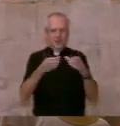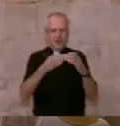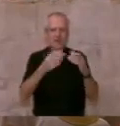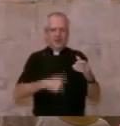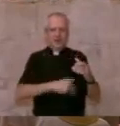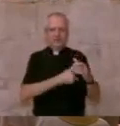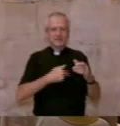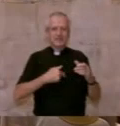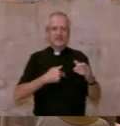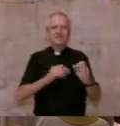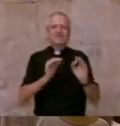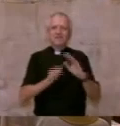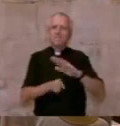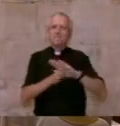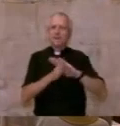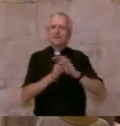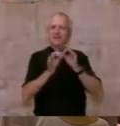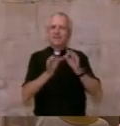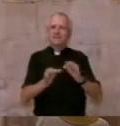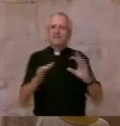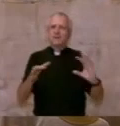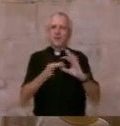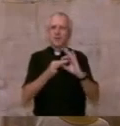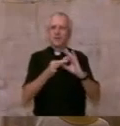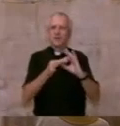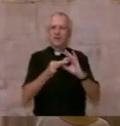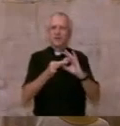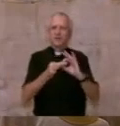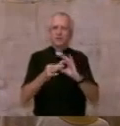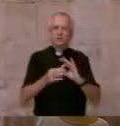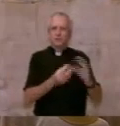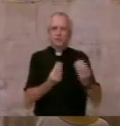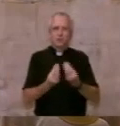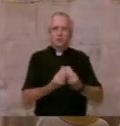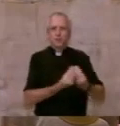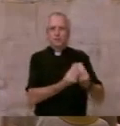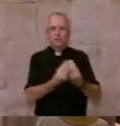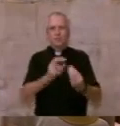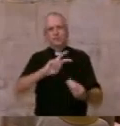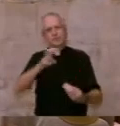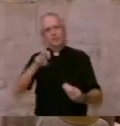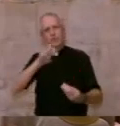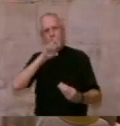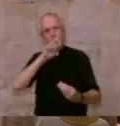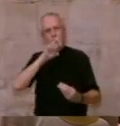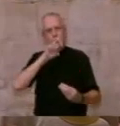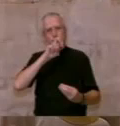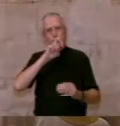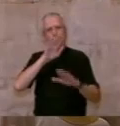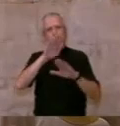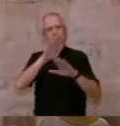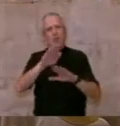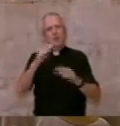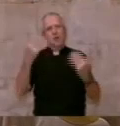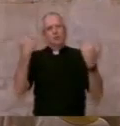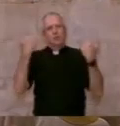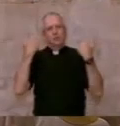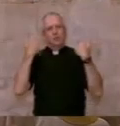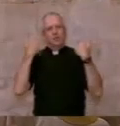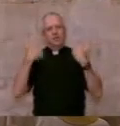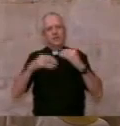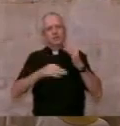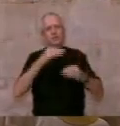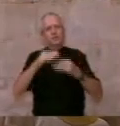Iglesia, y se mantenga en su unidad en comunión con los demás obispos, bajo la autoridad